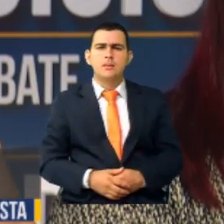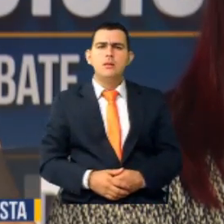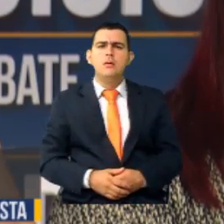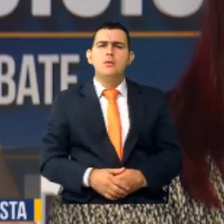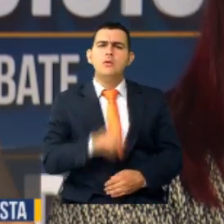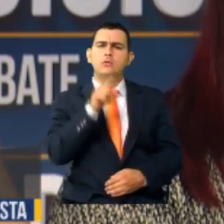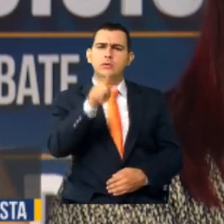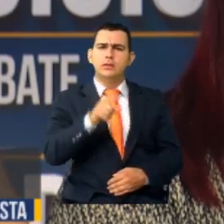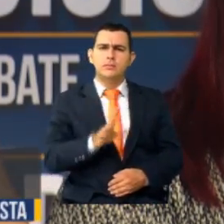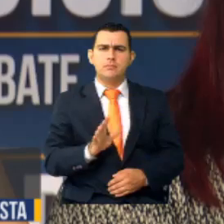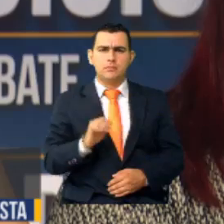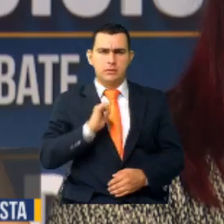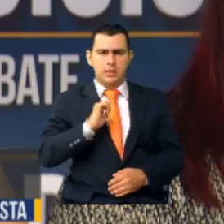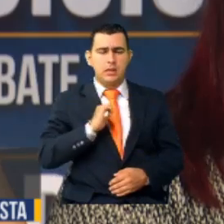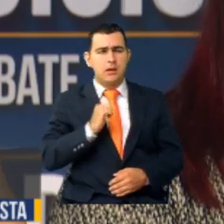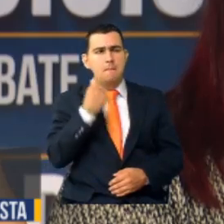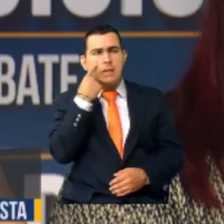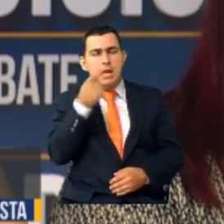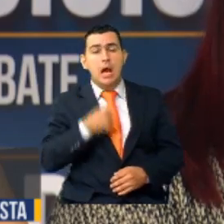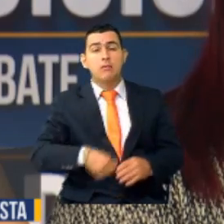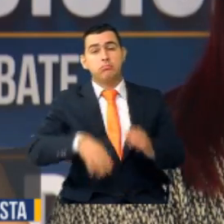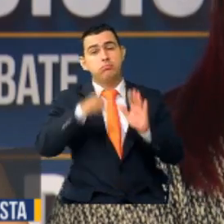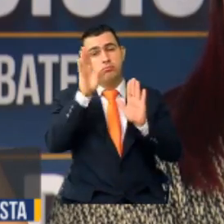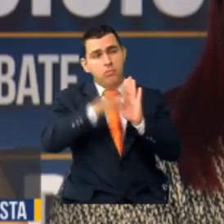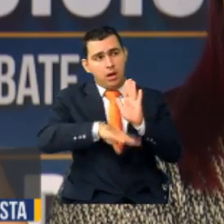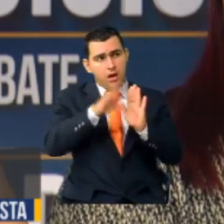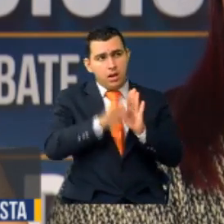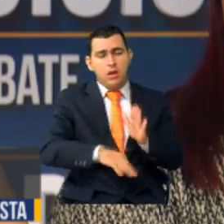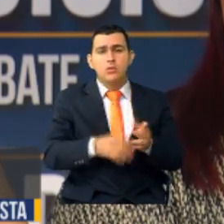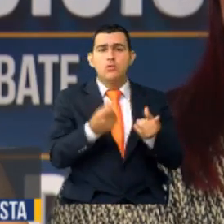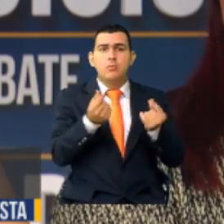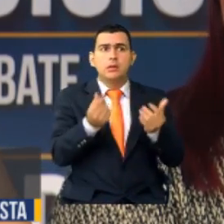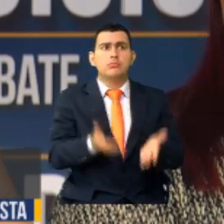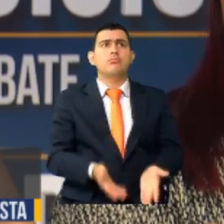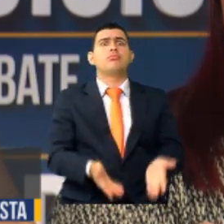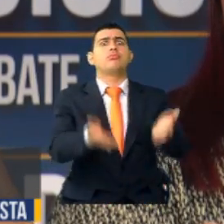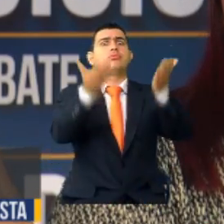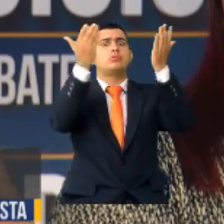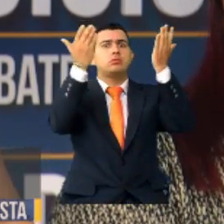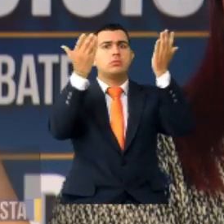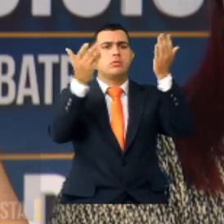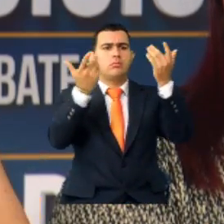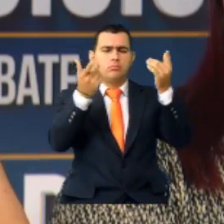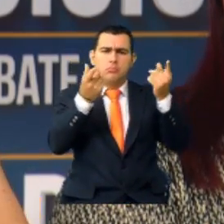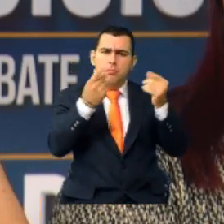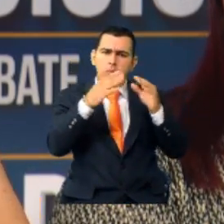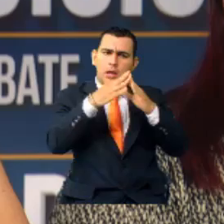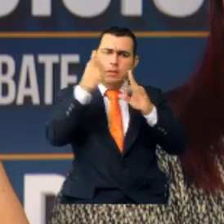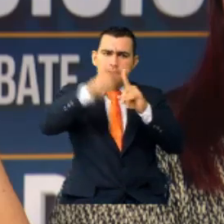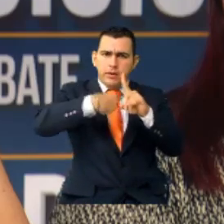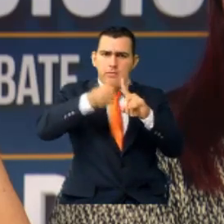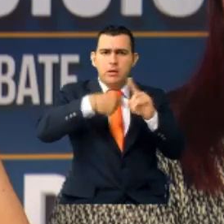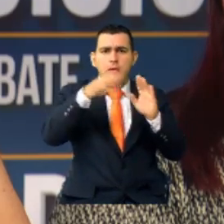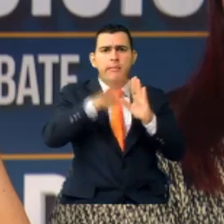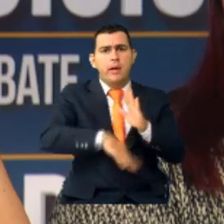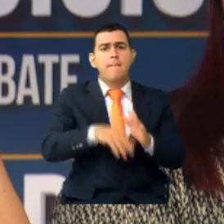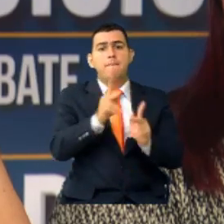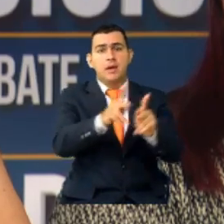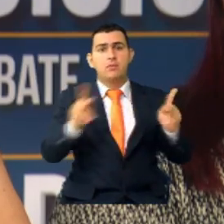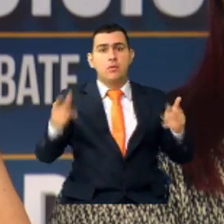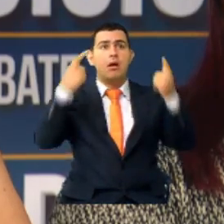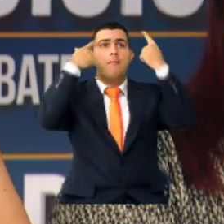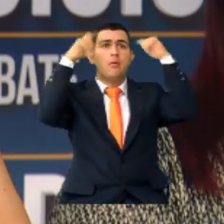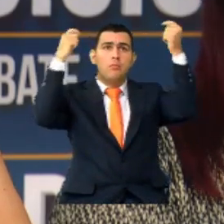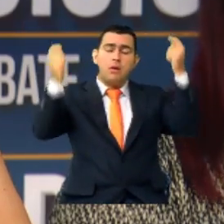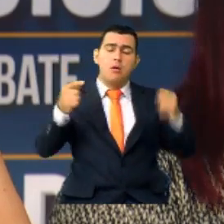bajar el costo de los arriendos en vivienda y en lo que tiene que ver con establecimientos comerciales, que es algo que la gente en su gran mayoría se